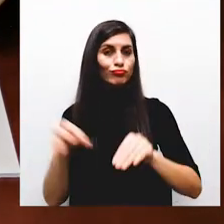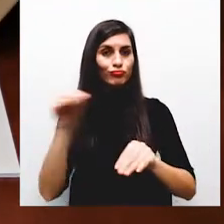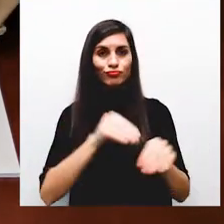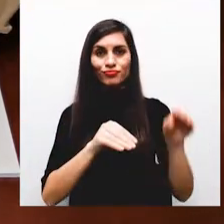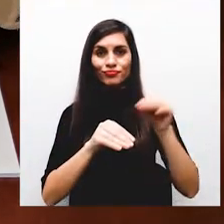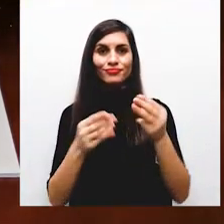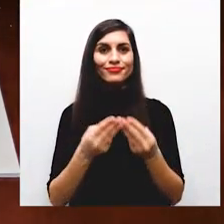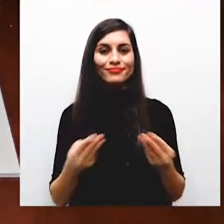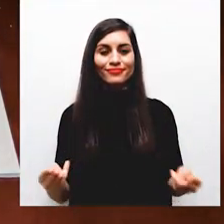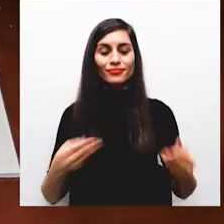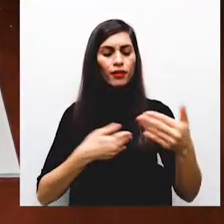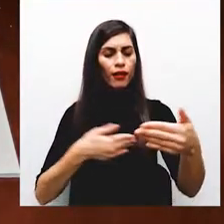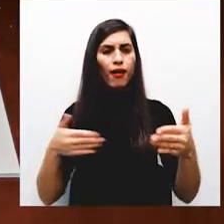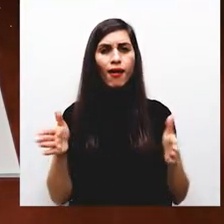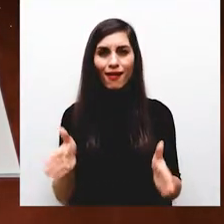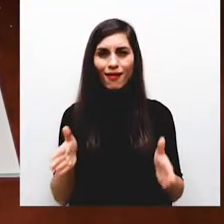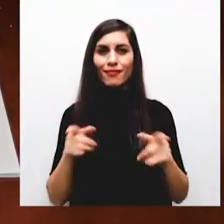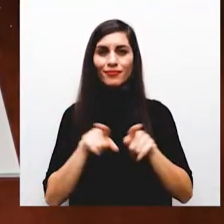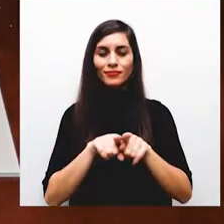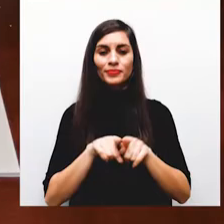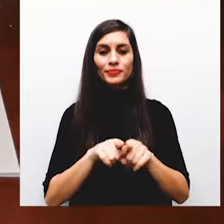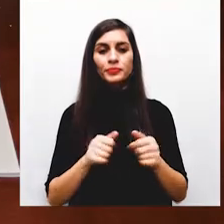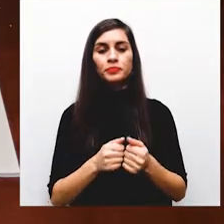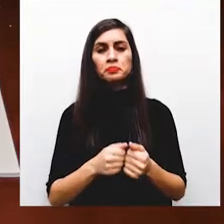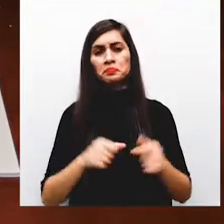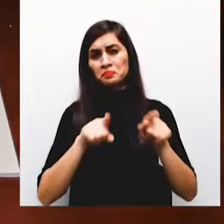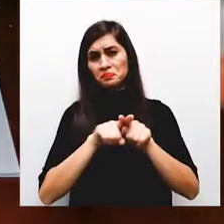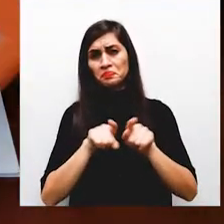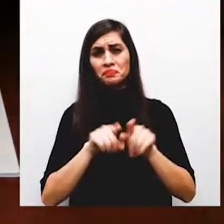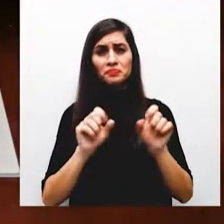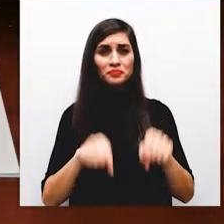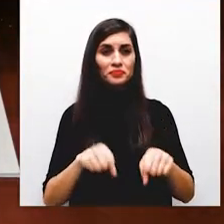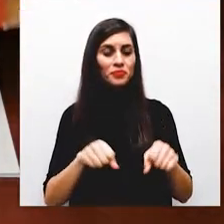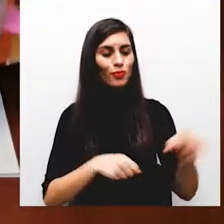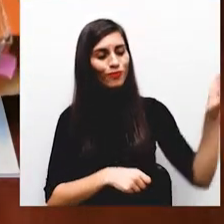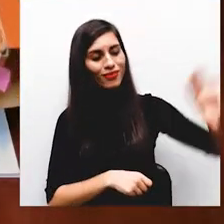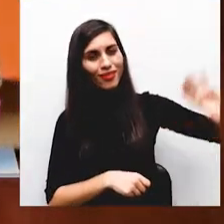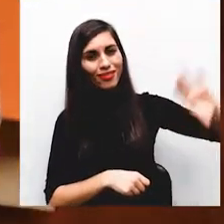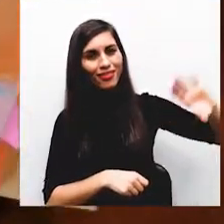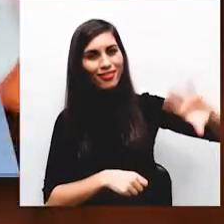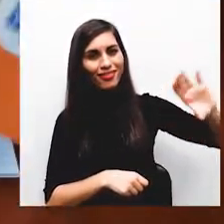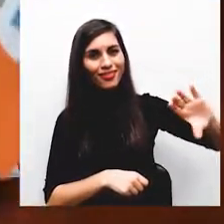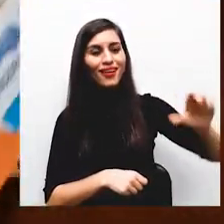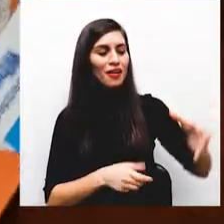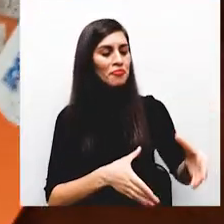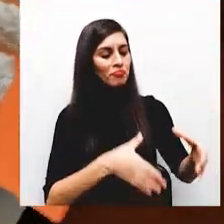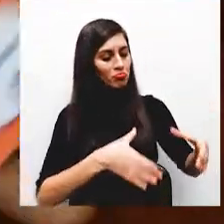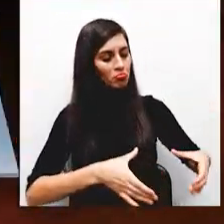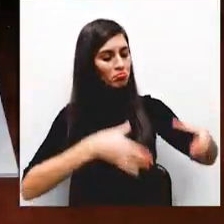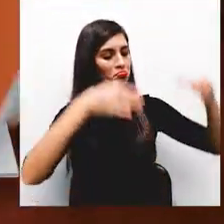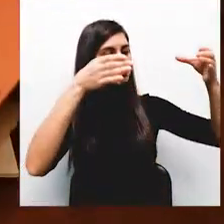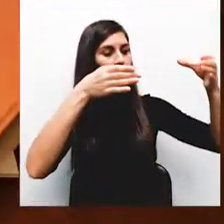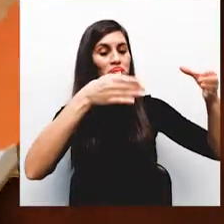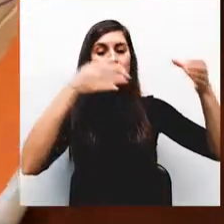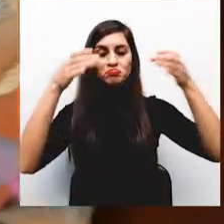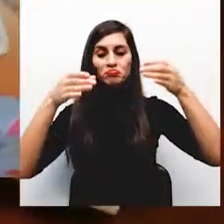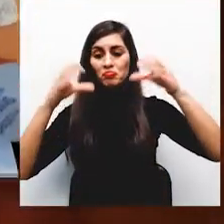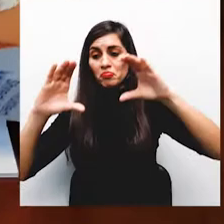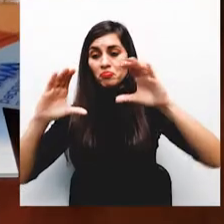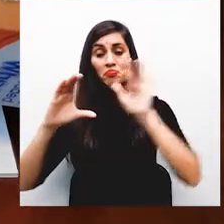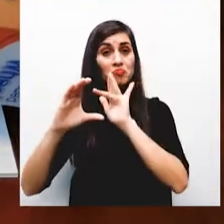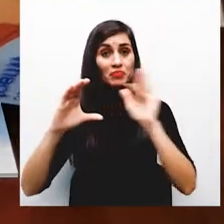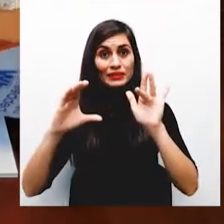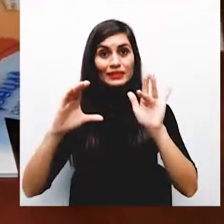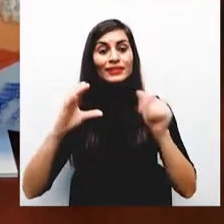ella. Entonces una caja es una buena opción. También podemos usar una caja de cereal. Una caja de cereal, lo